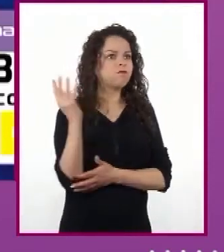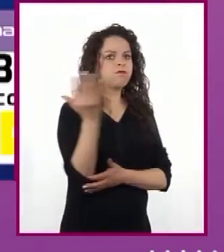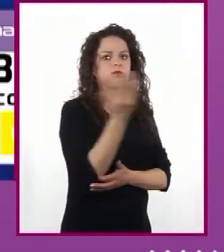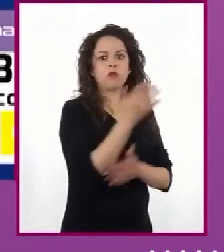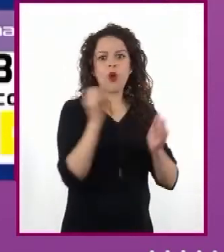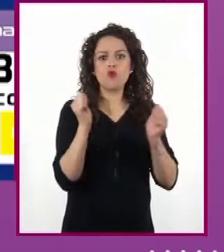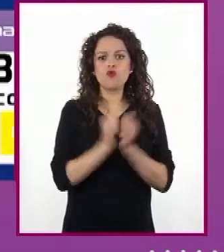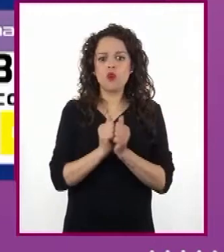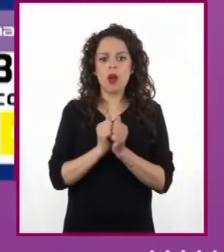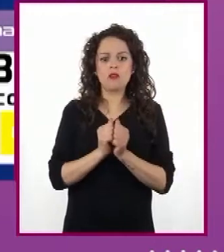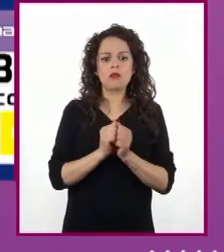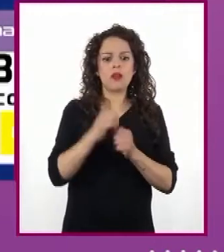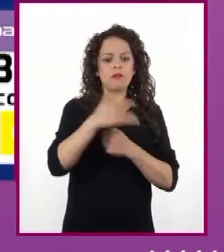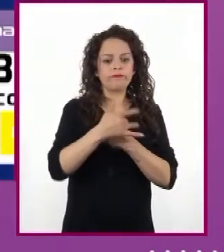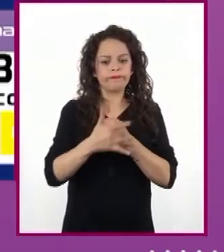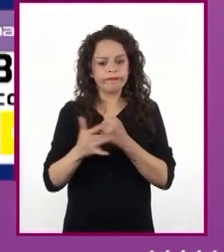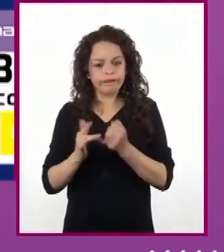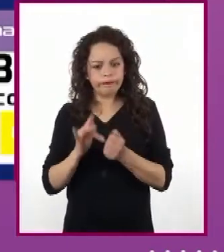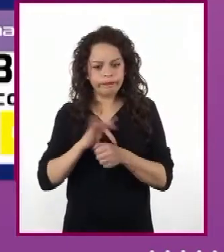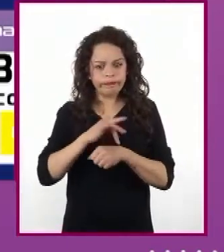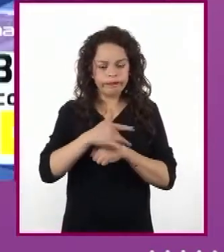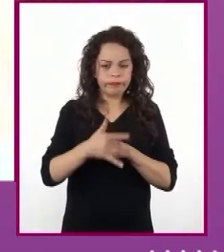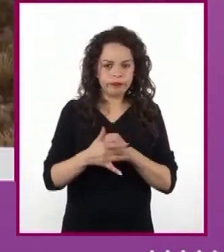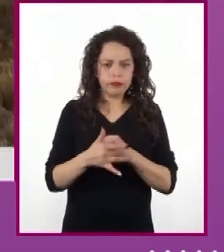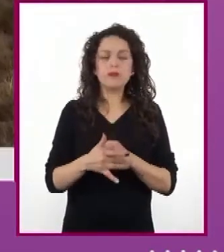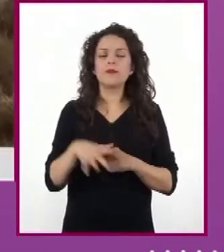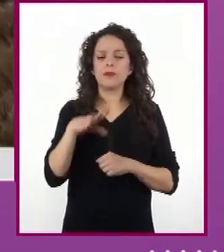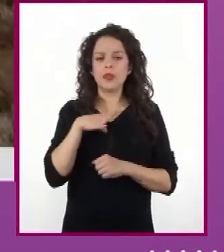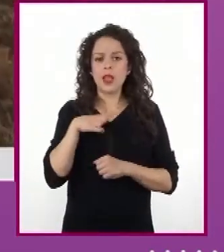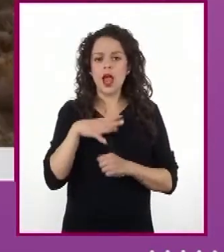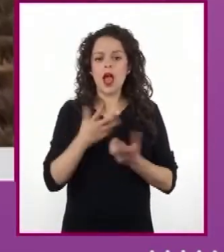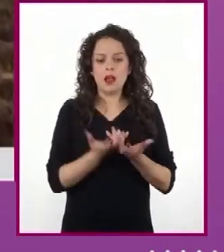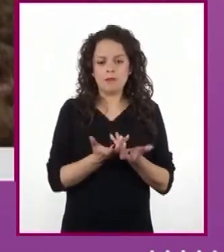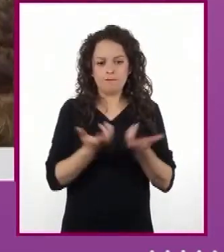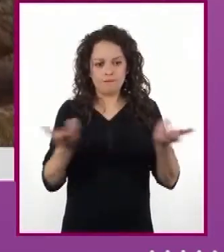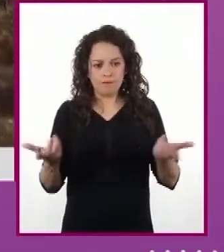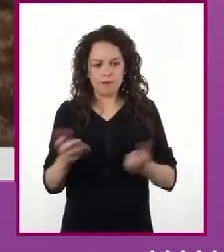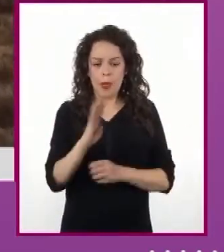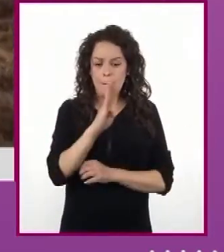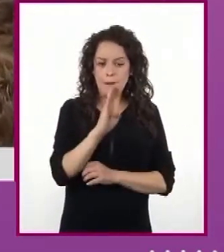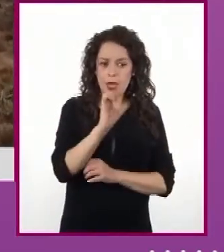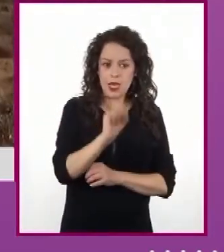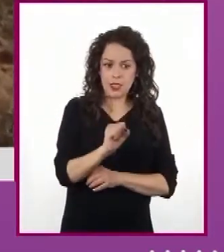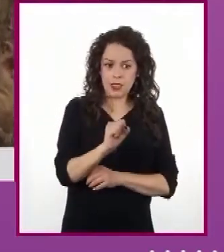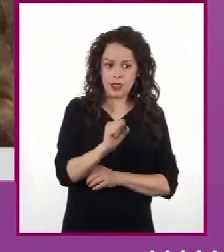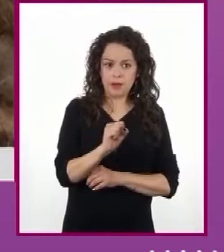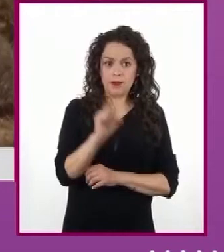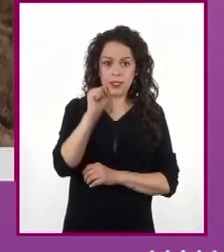espinoso y matorral xerófito. Se divide en BS